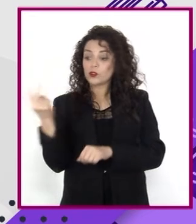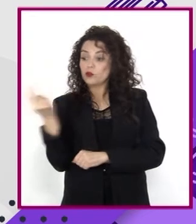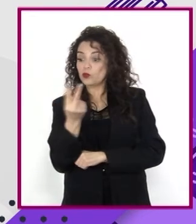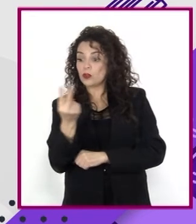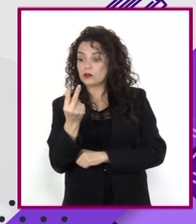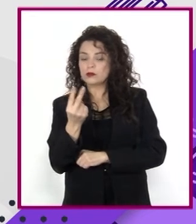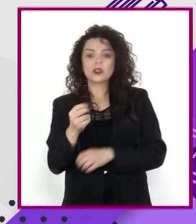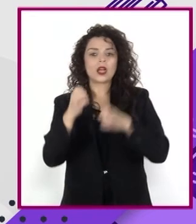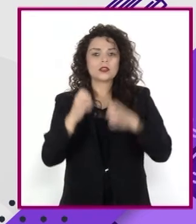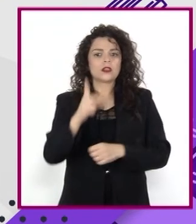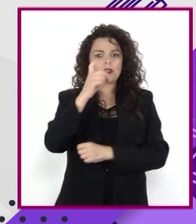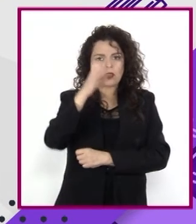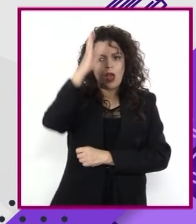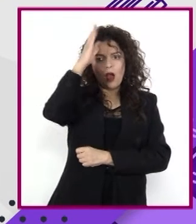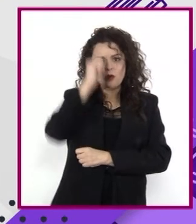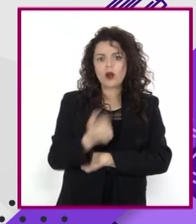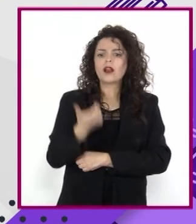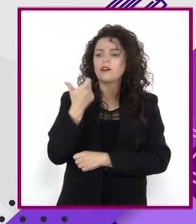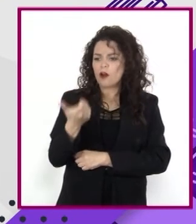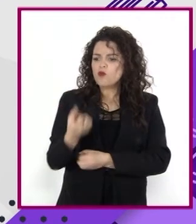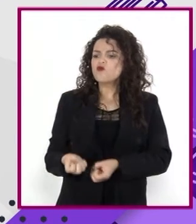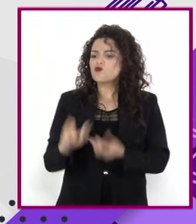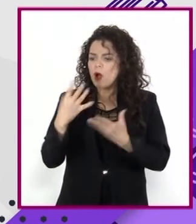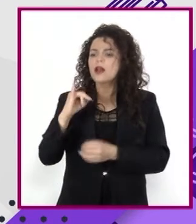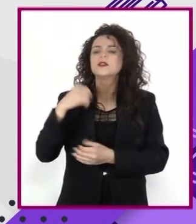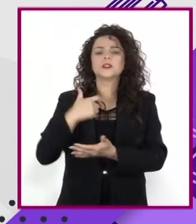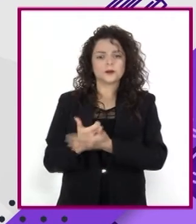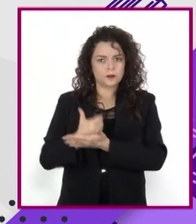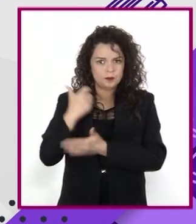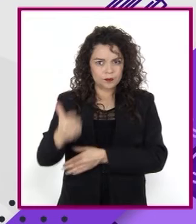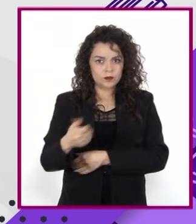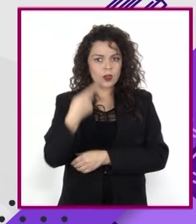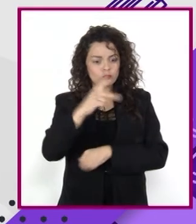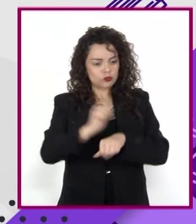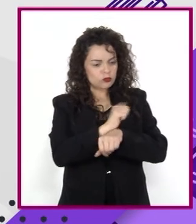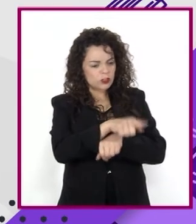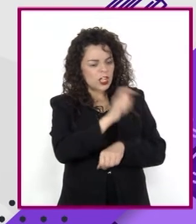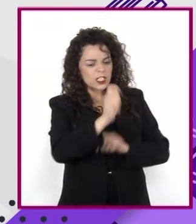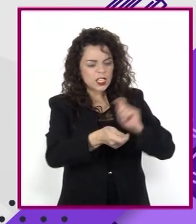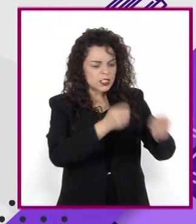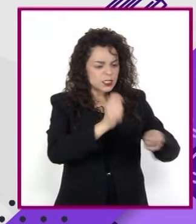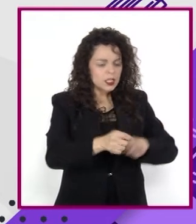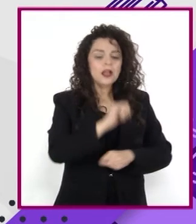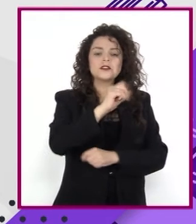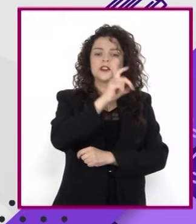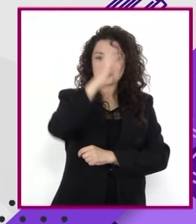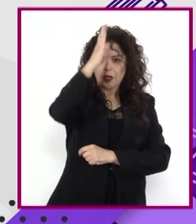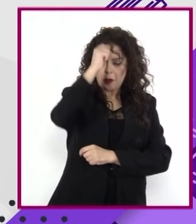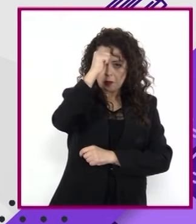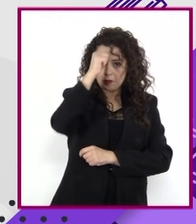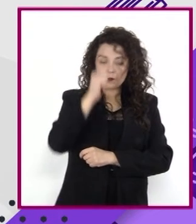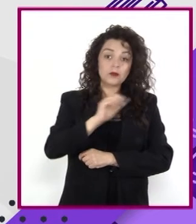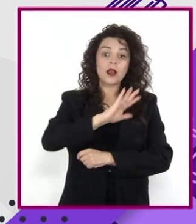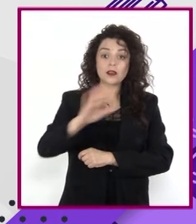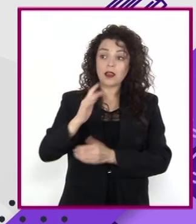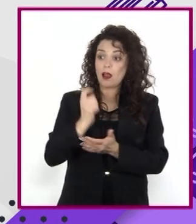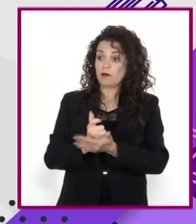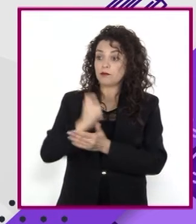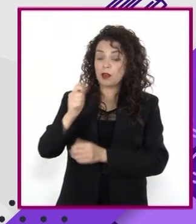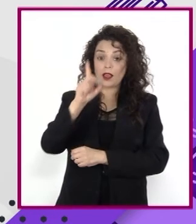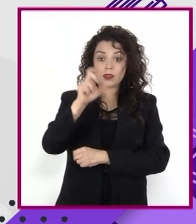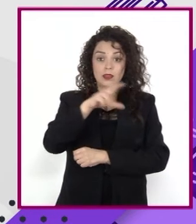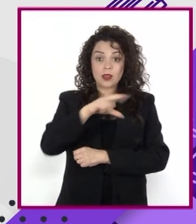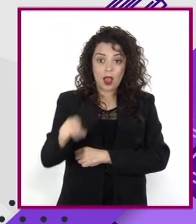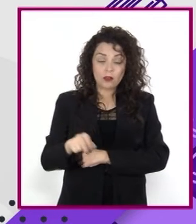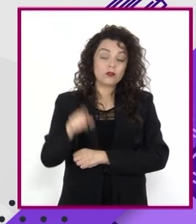partes están de acuerdo en el precio y las características del vehículo. En el caso de la reparación del daño, el infractor tendrá